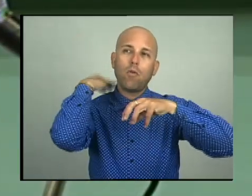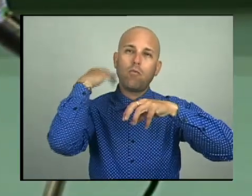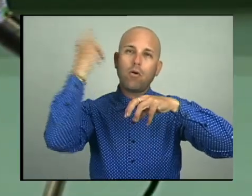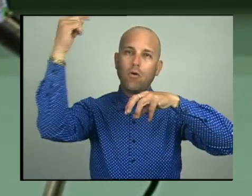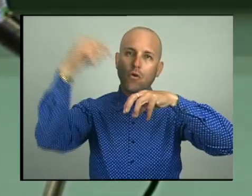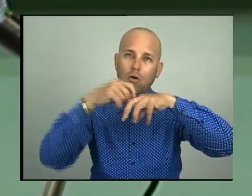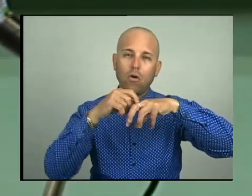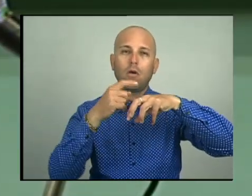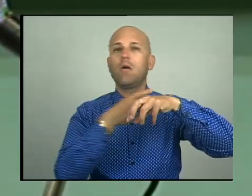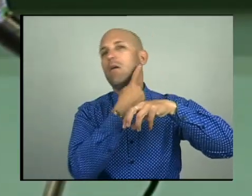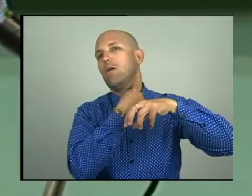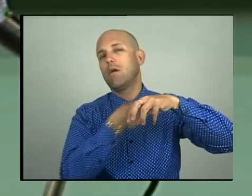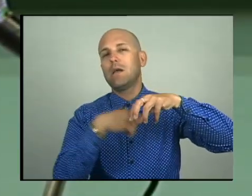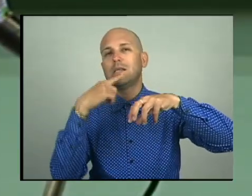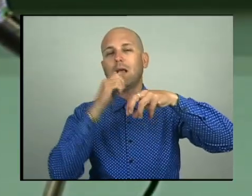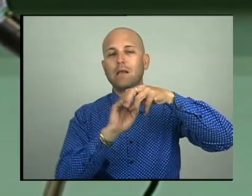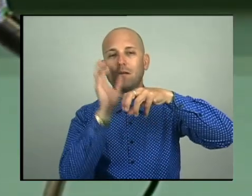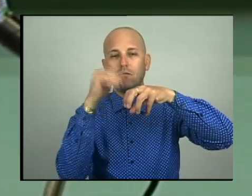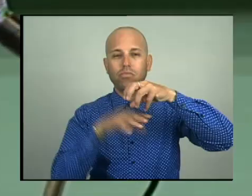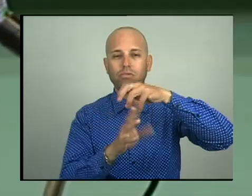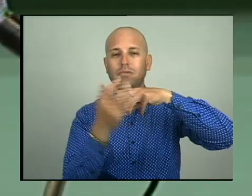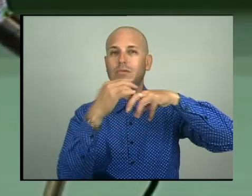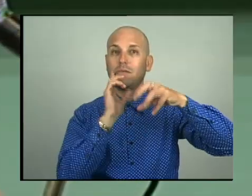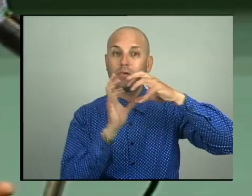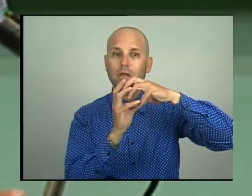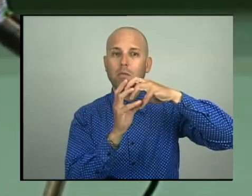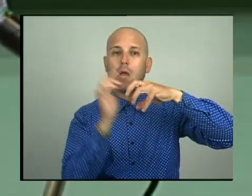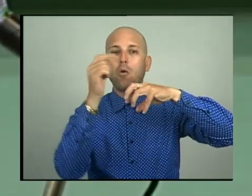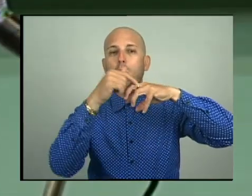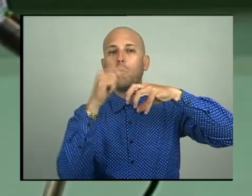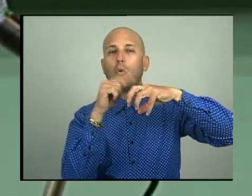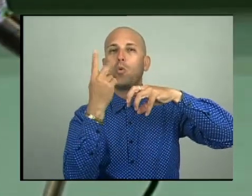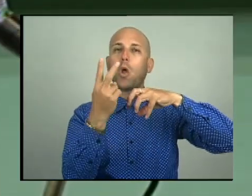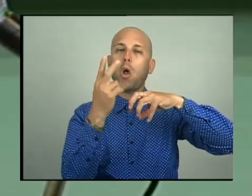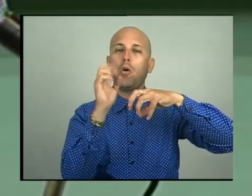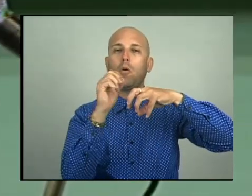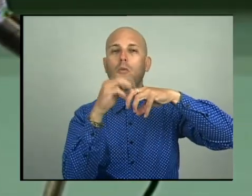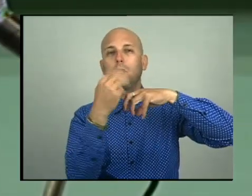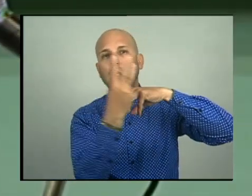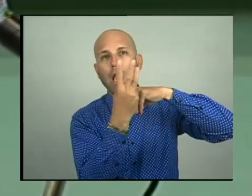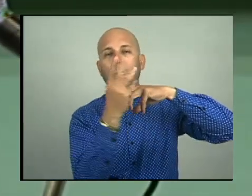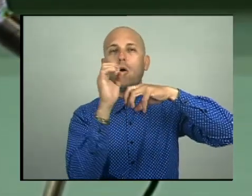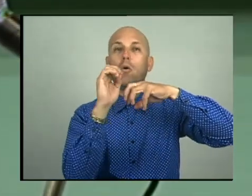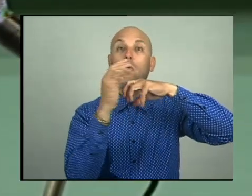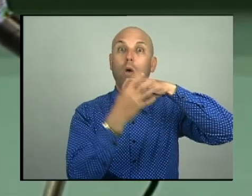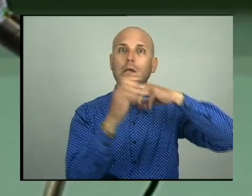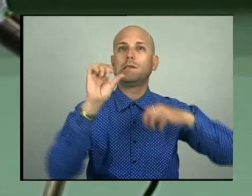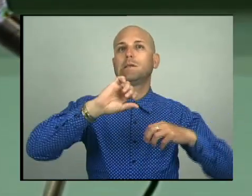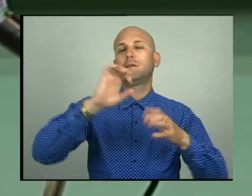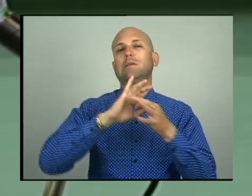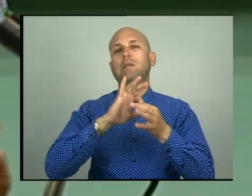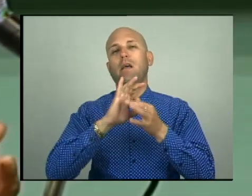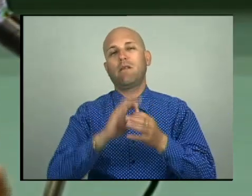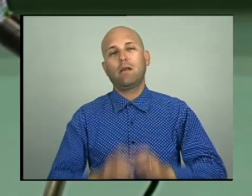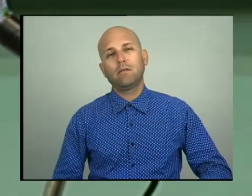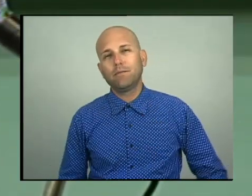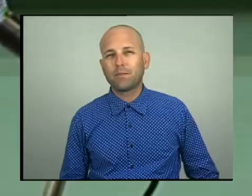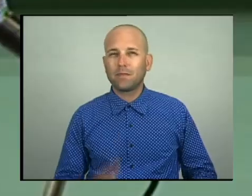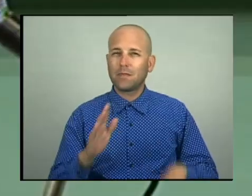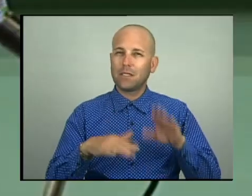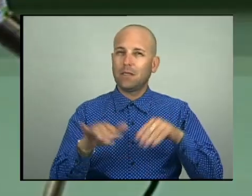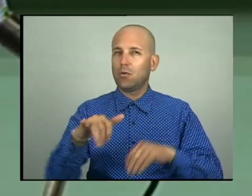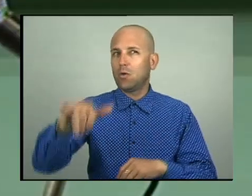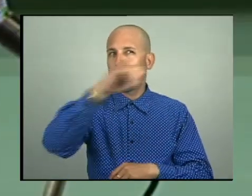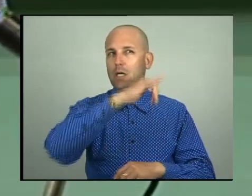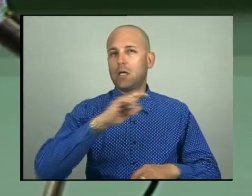y la hipertrofia del ventrículo derecho. Y en dependencia del grado de severidad que se toma la conducta en el momento que se diagnostique, porque todos no se toman la